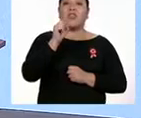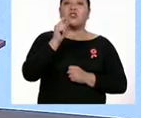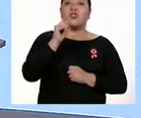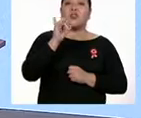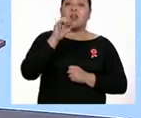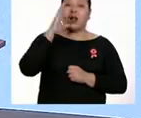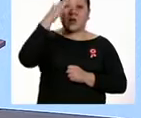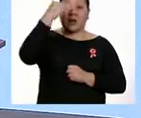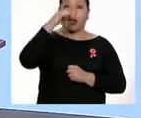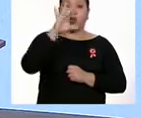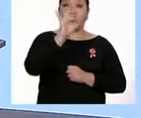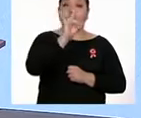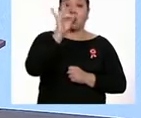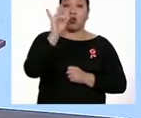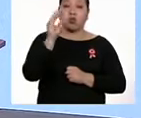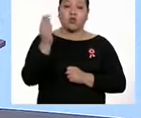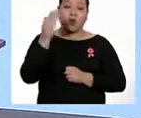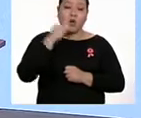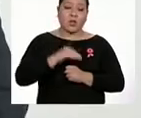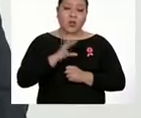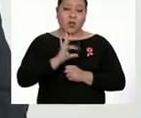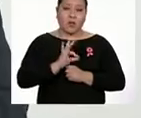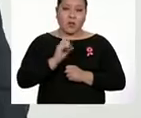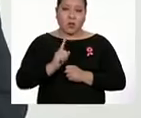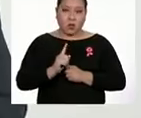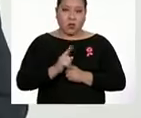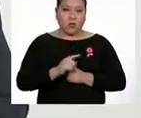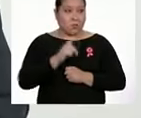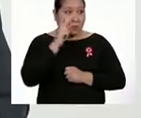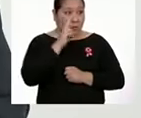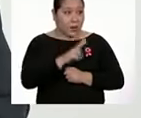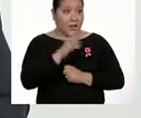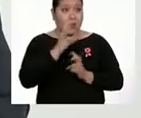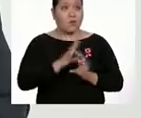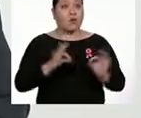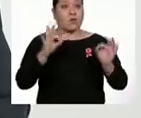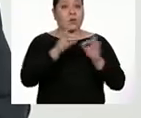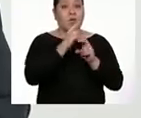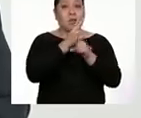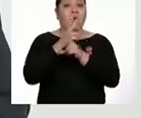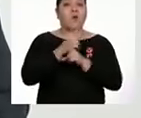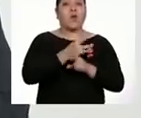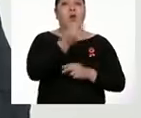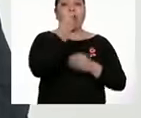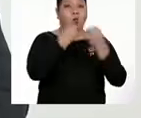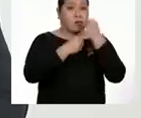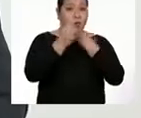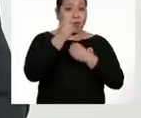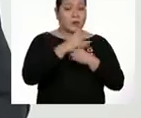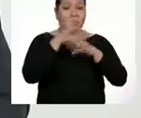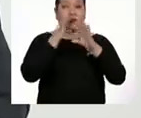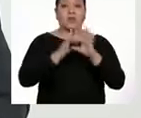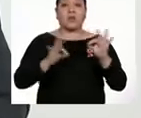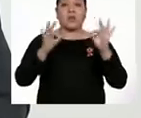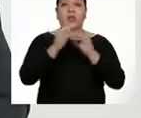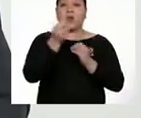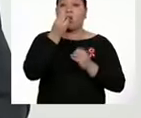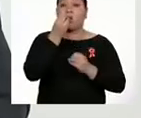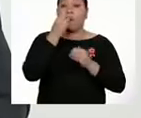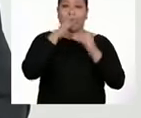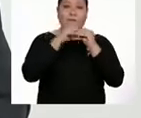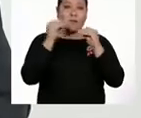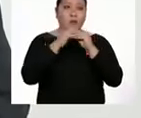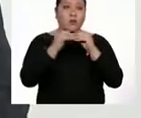diastólica estuvo desde 88 hasta 91. ¿Ves lo importante de cuidarnos con las comidas? Debemos comer